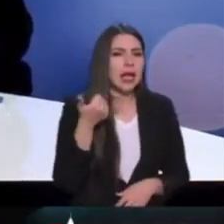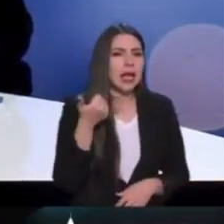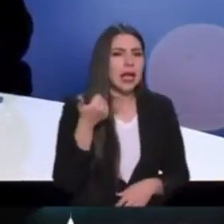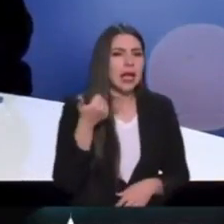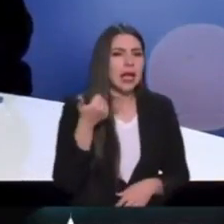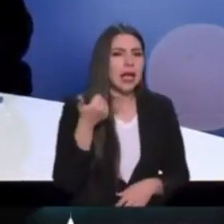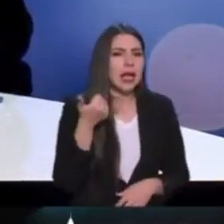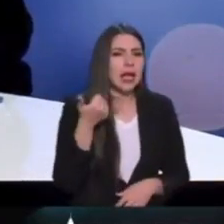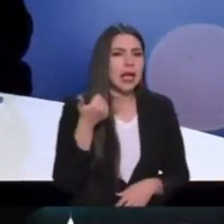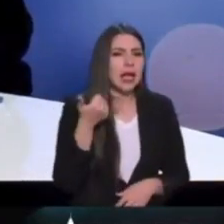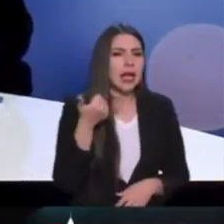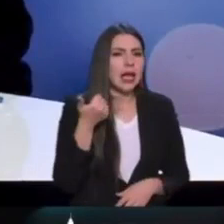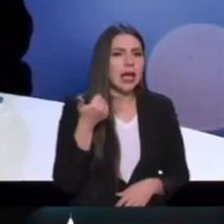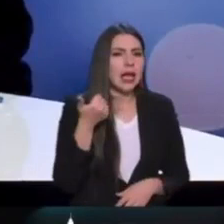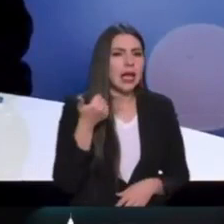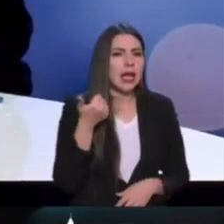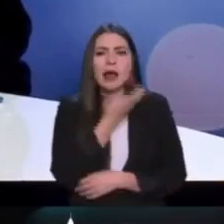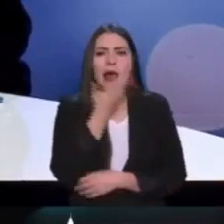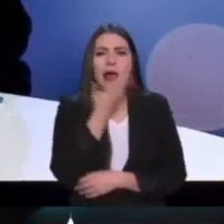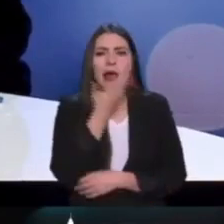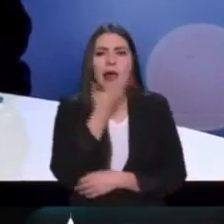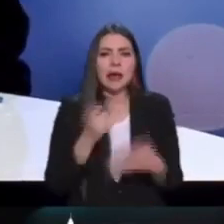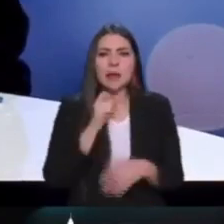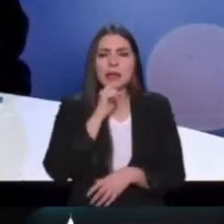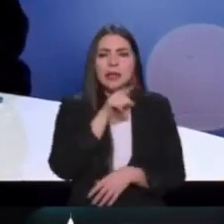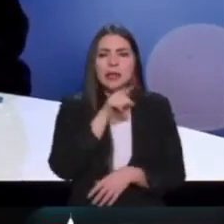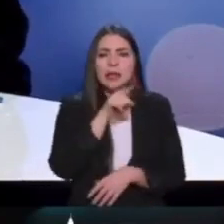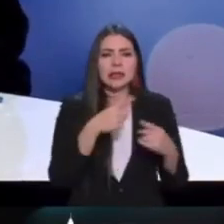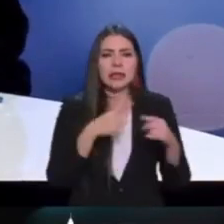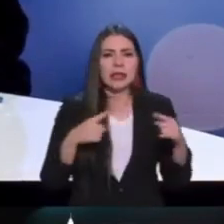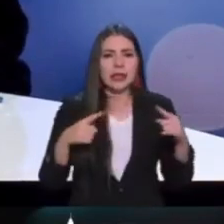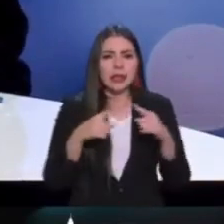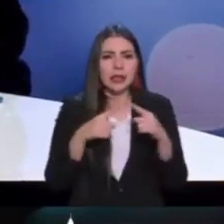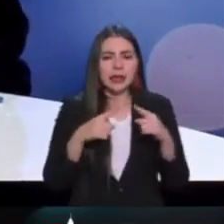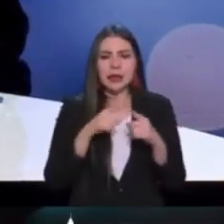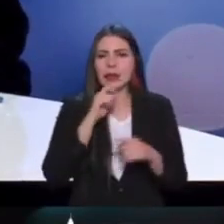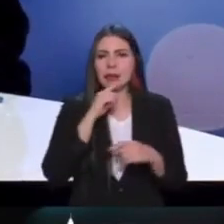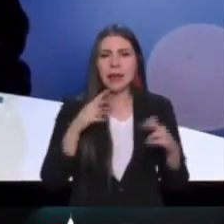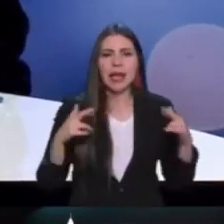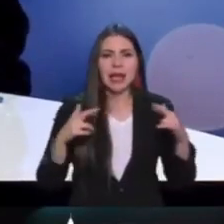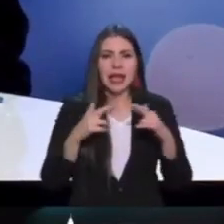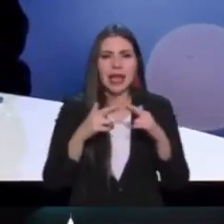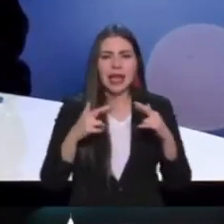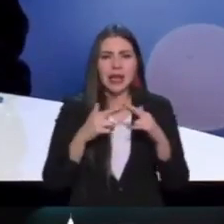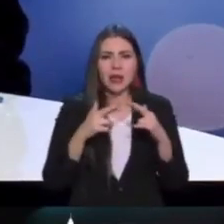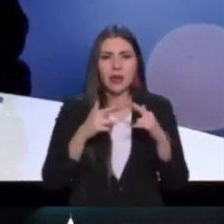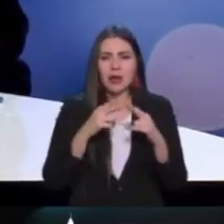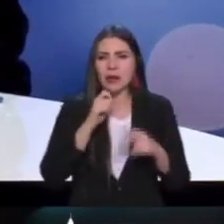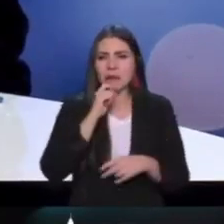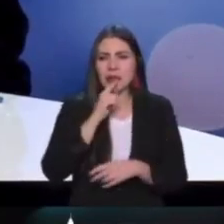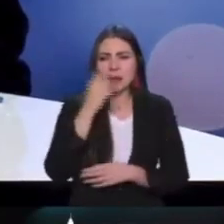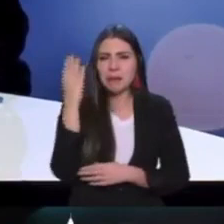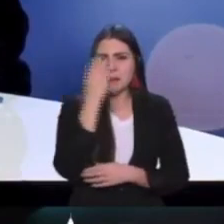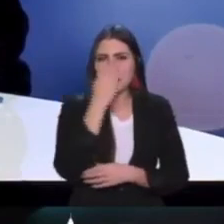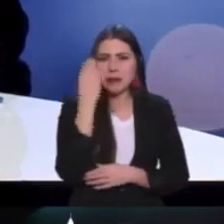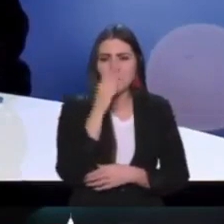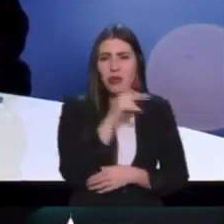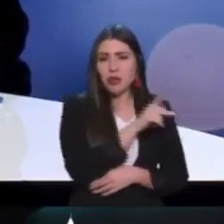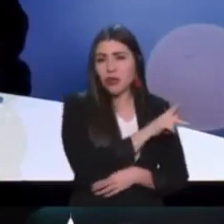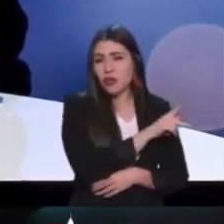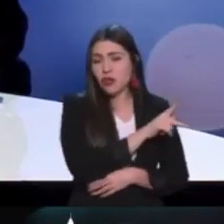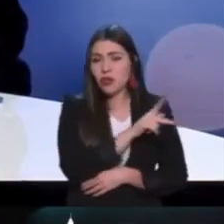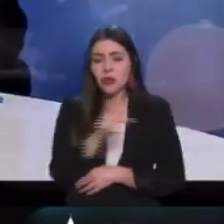Católica y realmente de todas las religiones del libro, las religiones abrámicas, todas condenan el